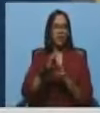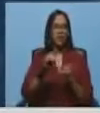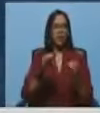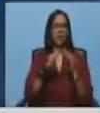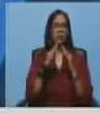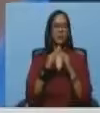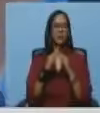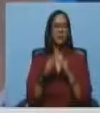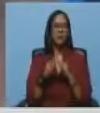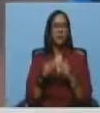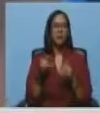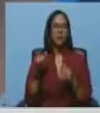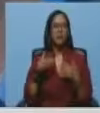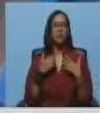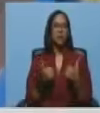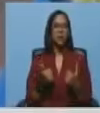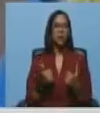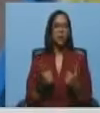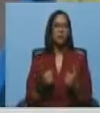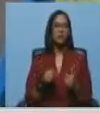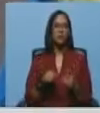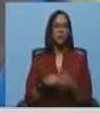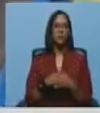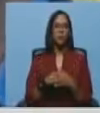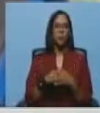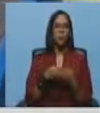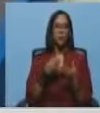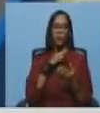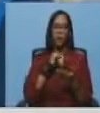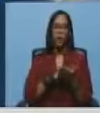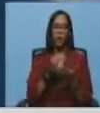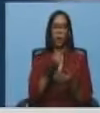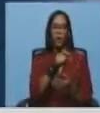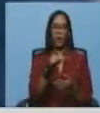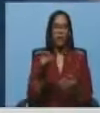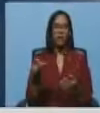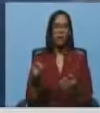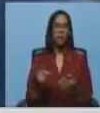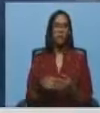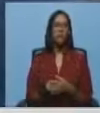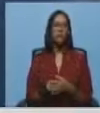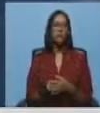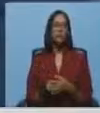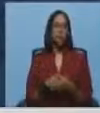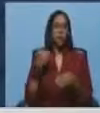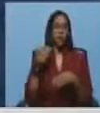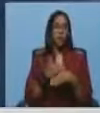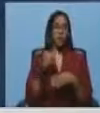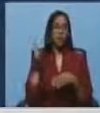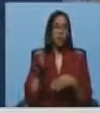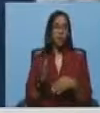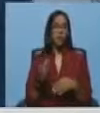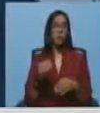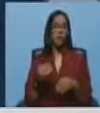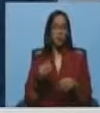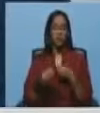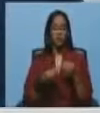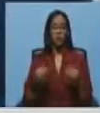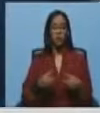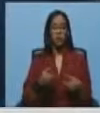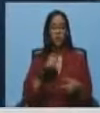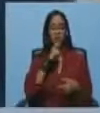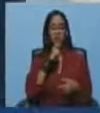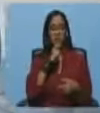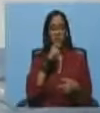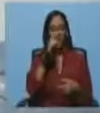casa. Y así se salvó de que se muriera un grupo de gente, porque a través del bloqueo y las sanciones no las pusieron duras en esos años,